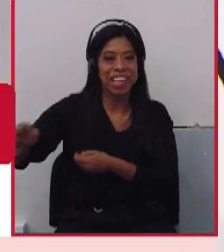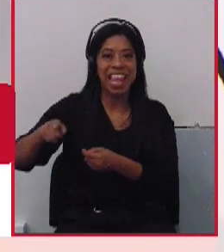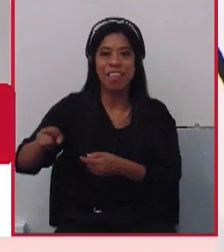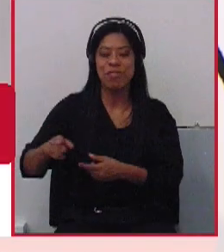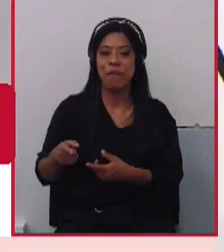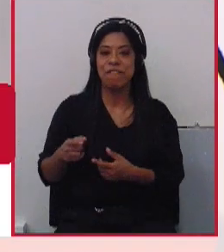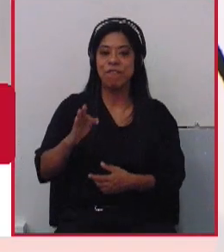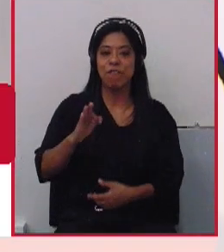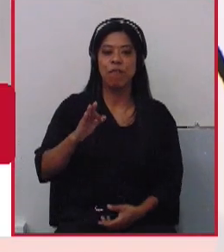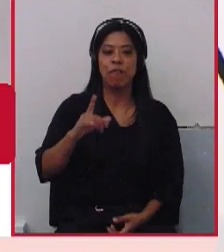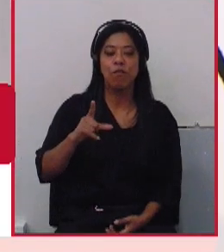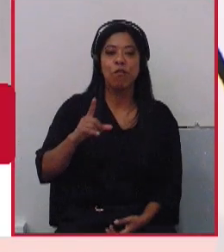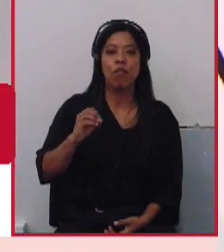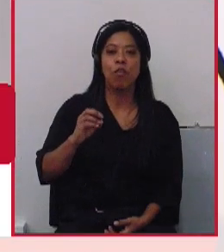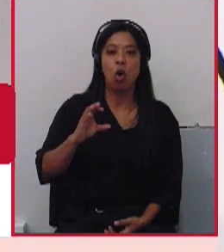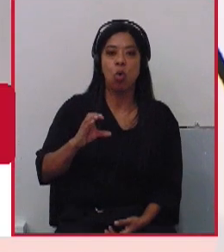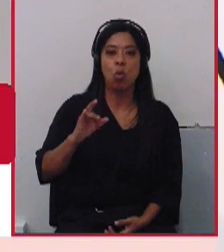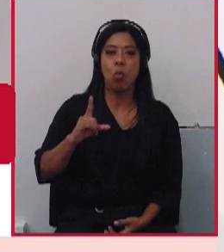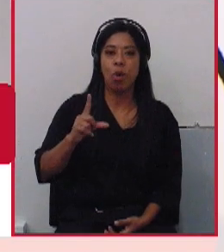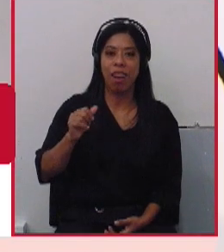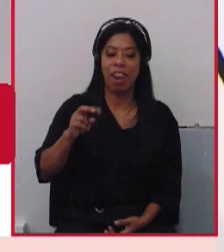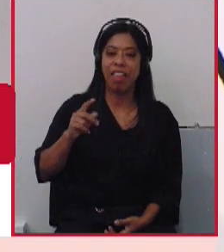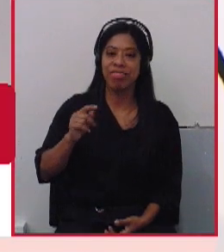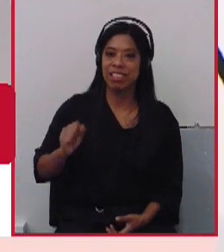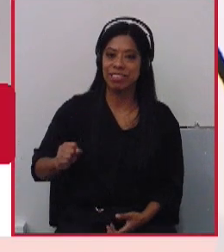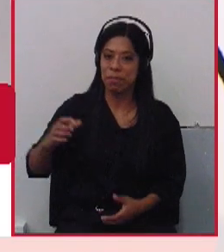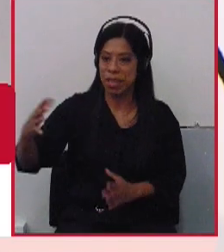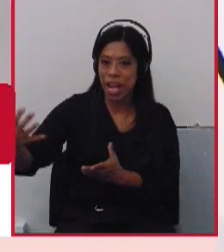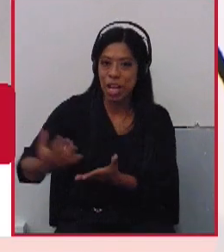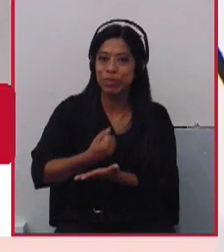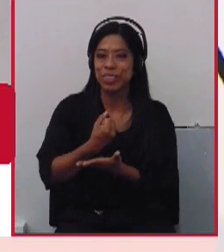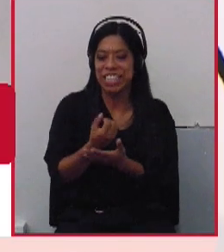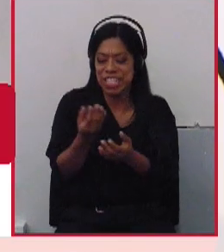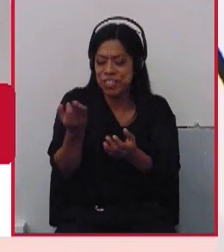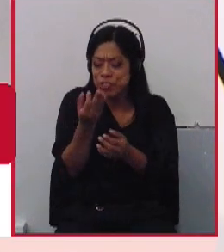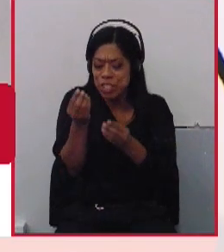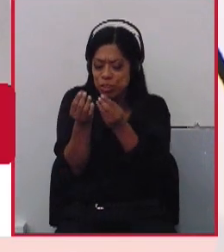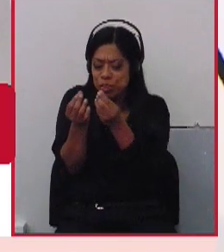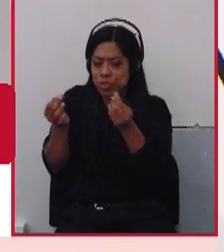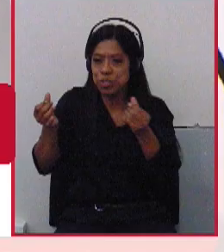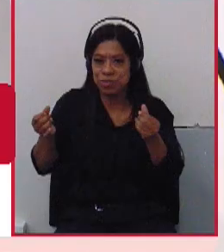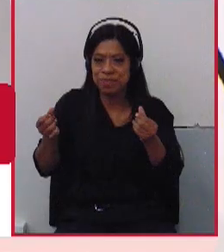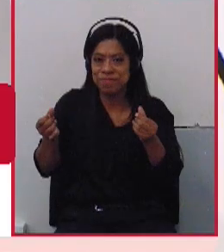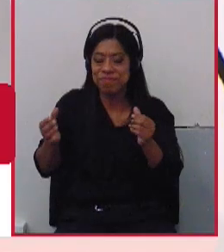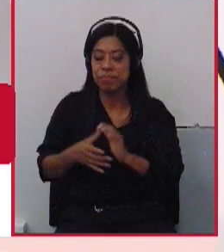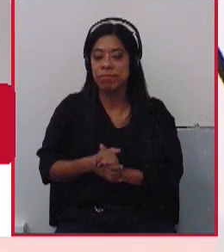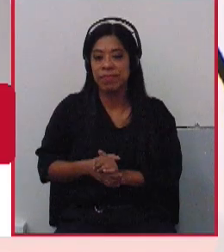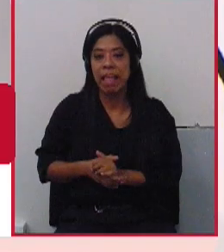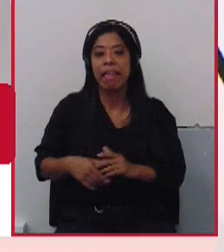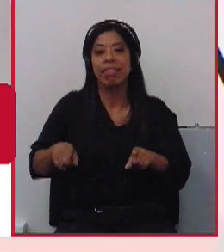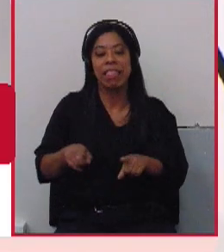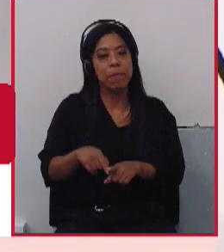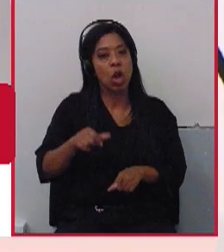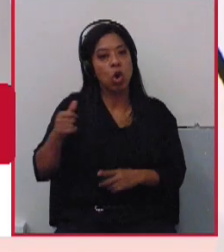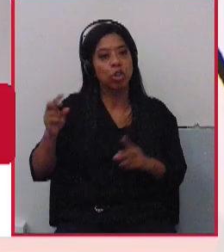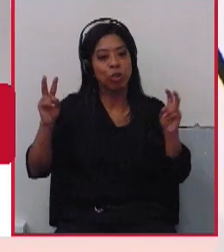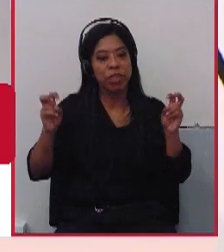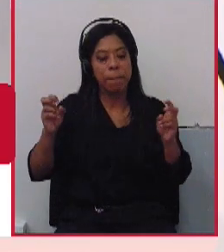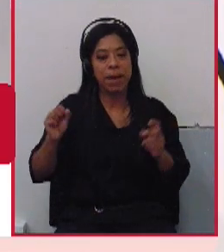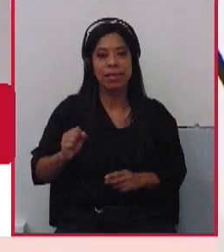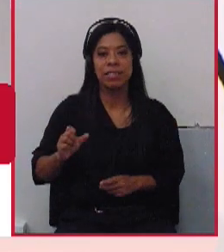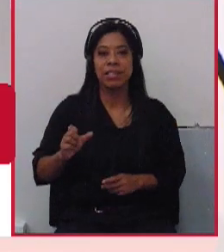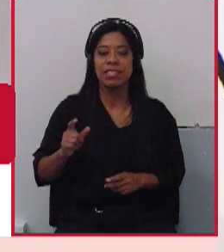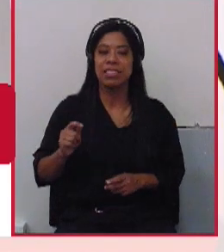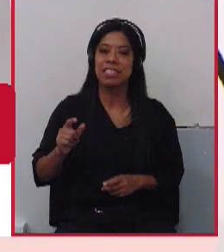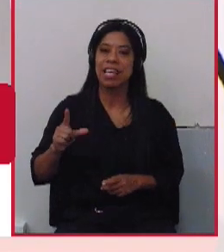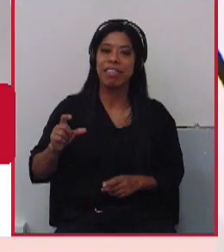buscar floculantes alternativos que nos permitiera ayudar a capturar esas partículas finas. Y el otro tema, el settlers.